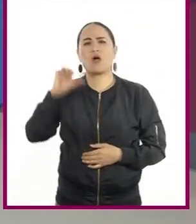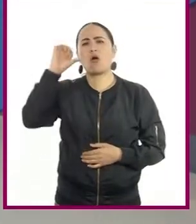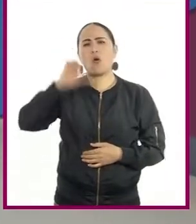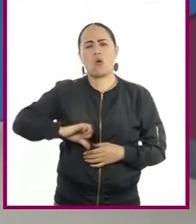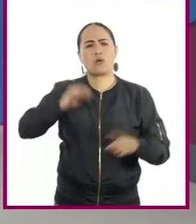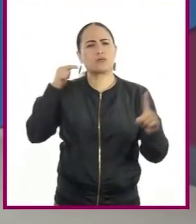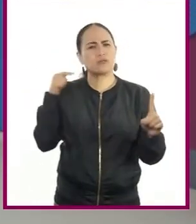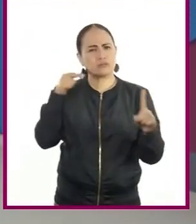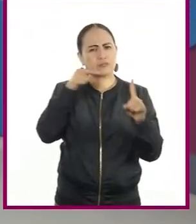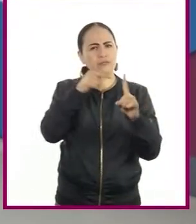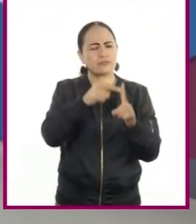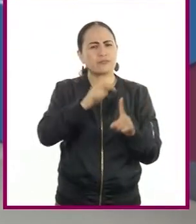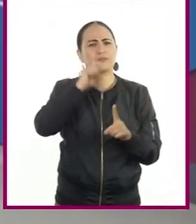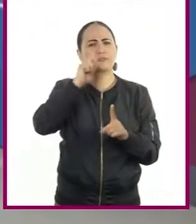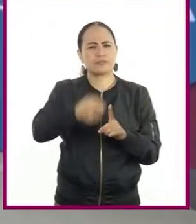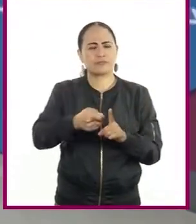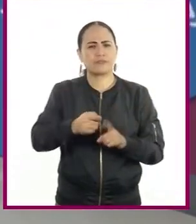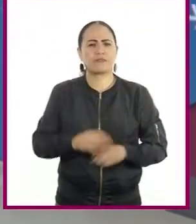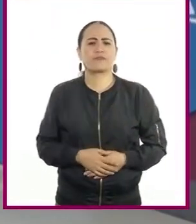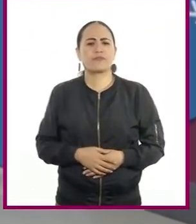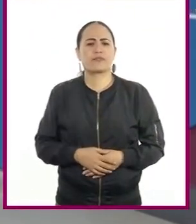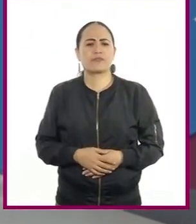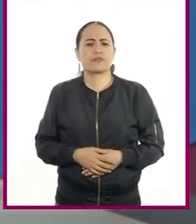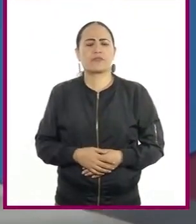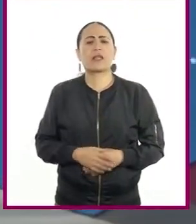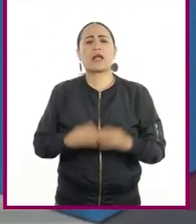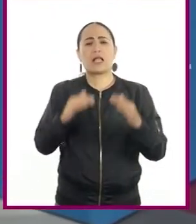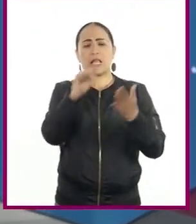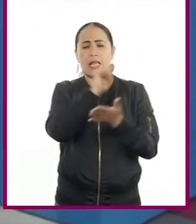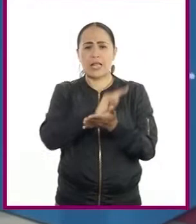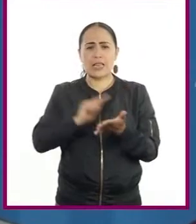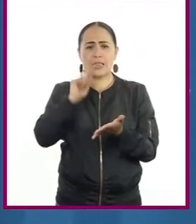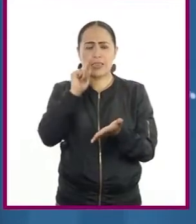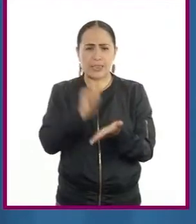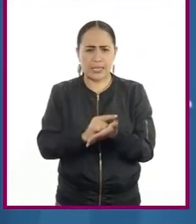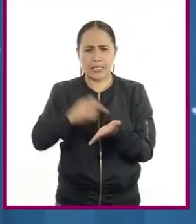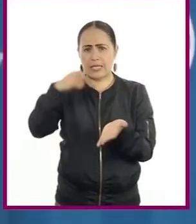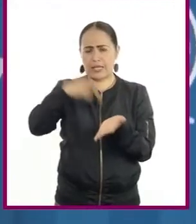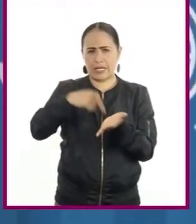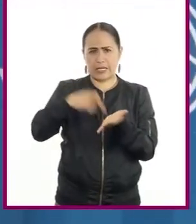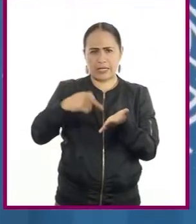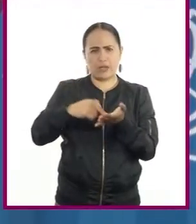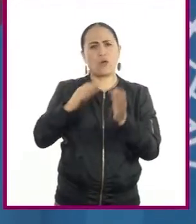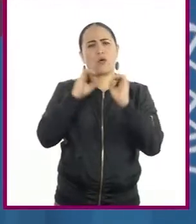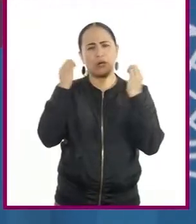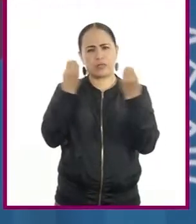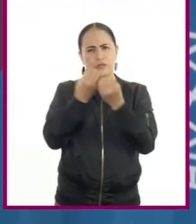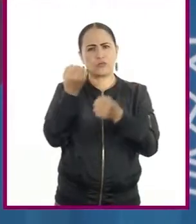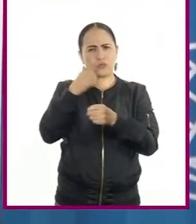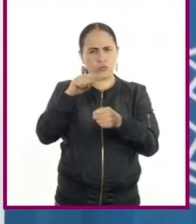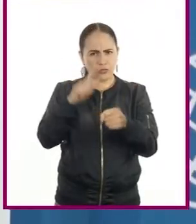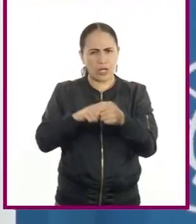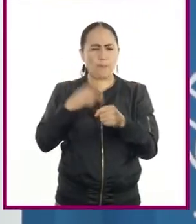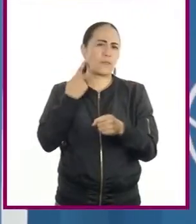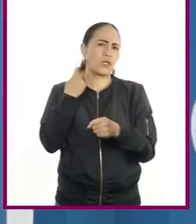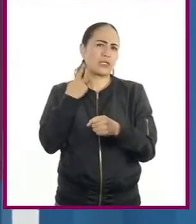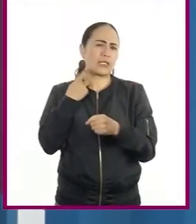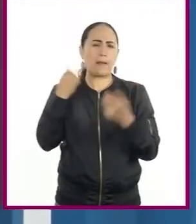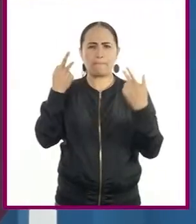sesión es comprender la importancia del principio de legalidad en la organización social y política de un país